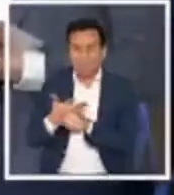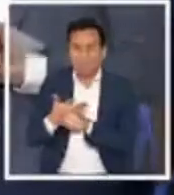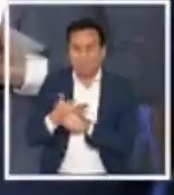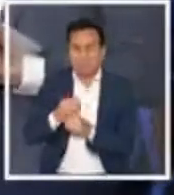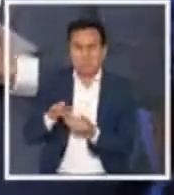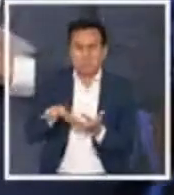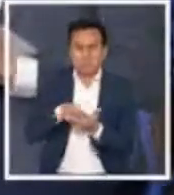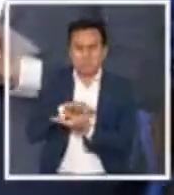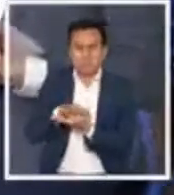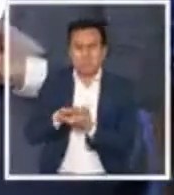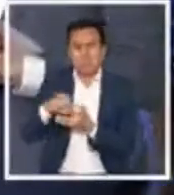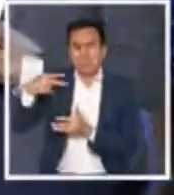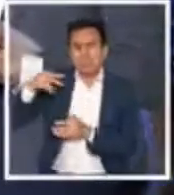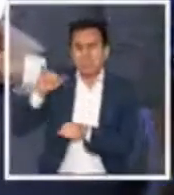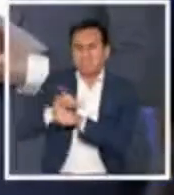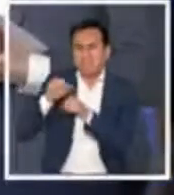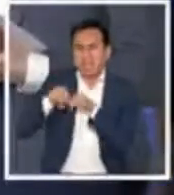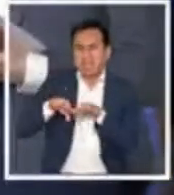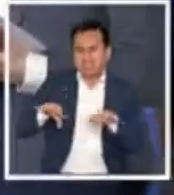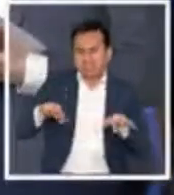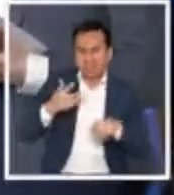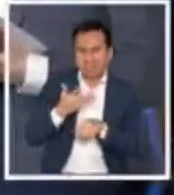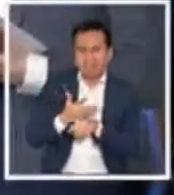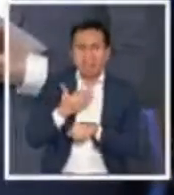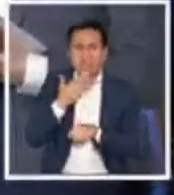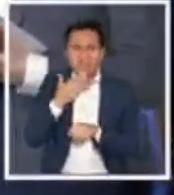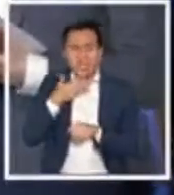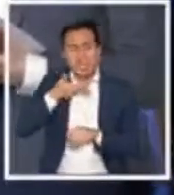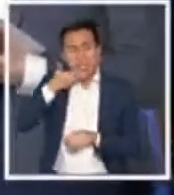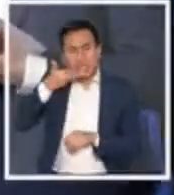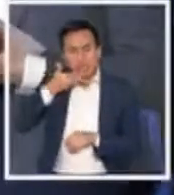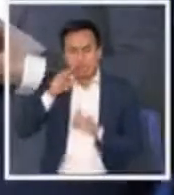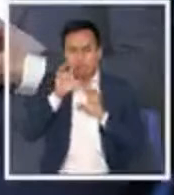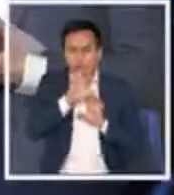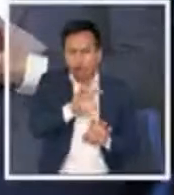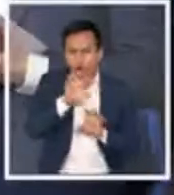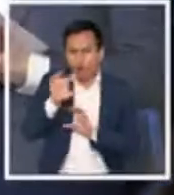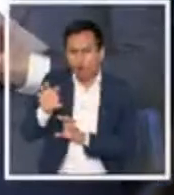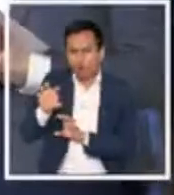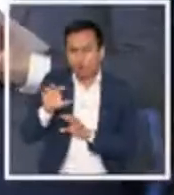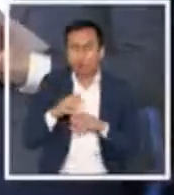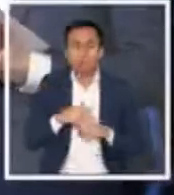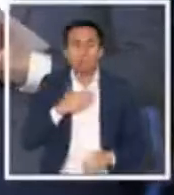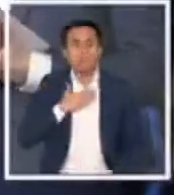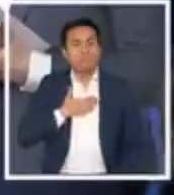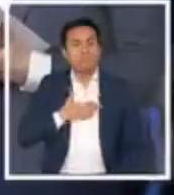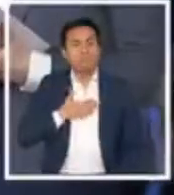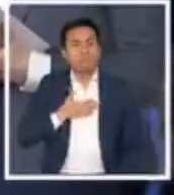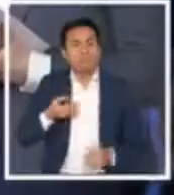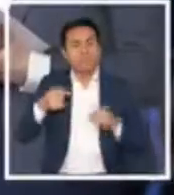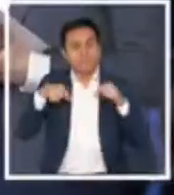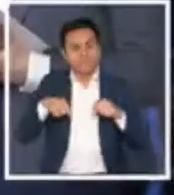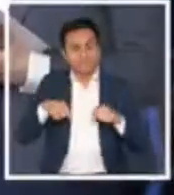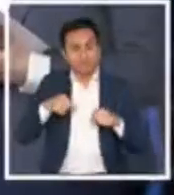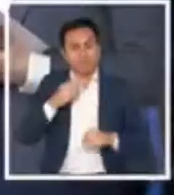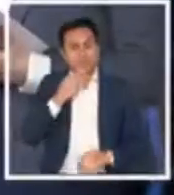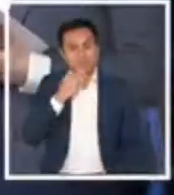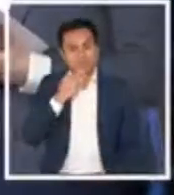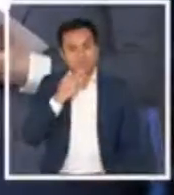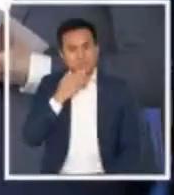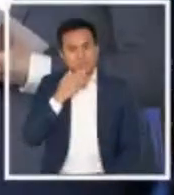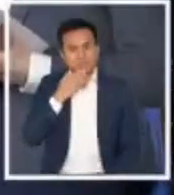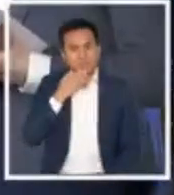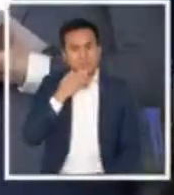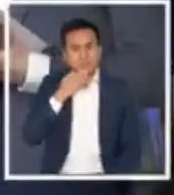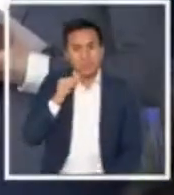plagada de noticias falsas y de discursos de odio quiero desde aquí, porque también acabas